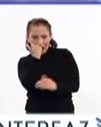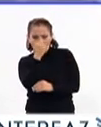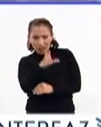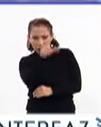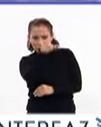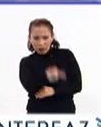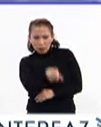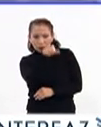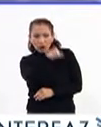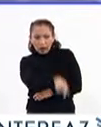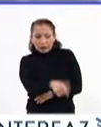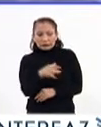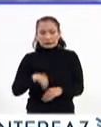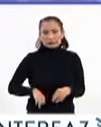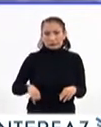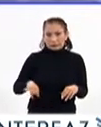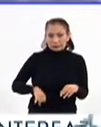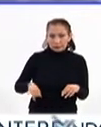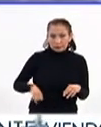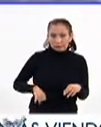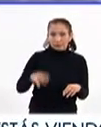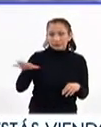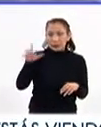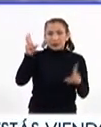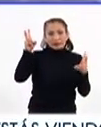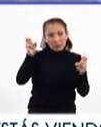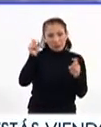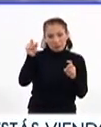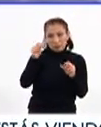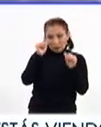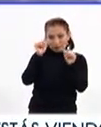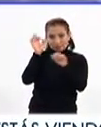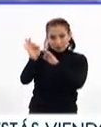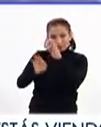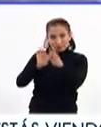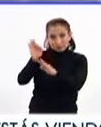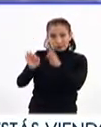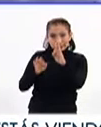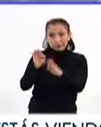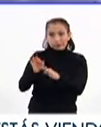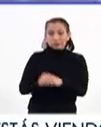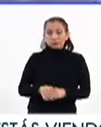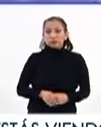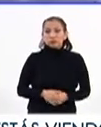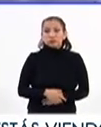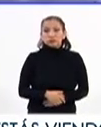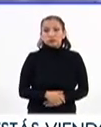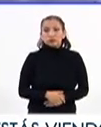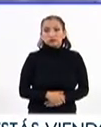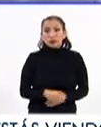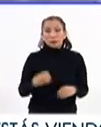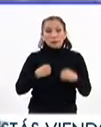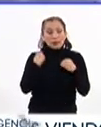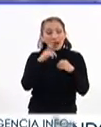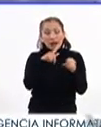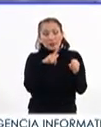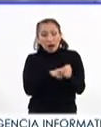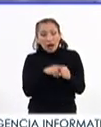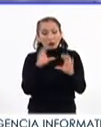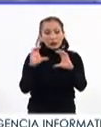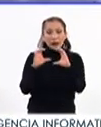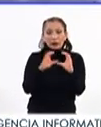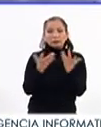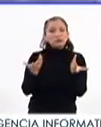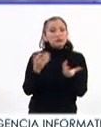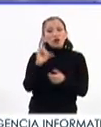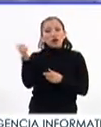estudiantes que estén interesados en este tipo de áreas como la vida silvestre.